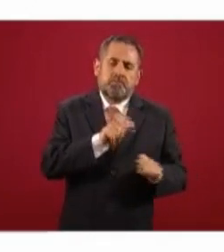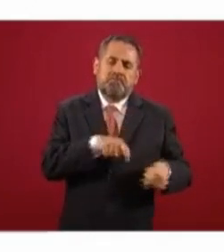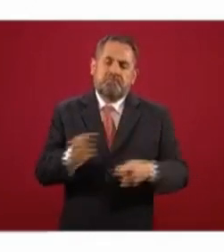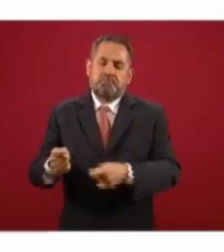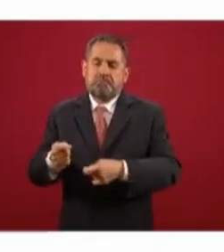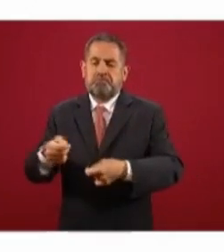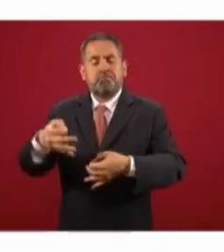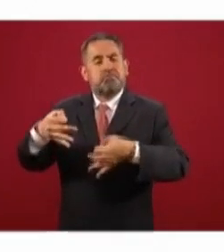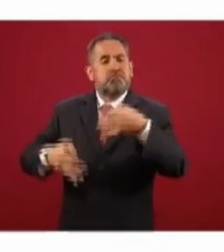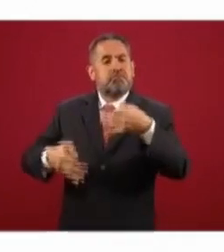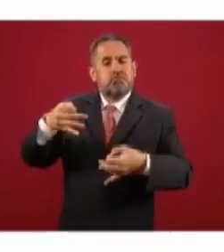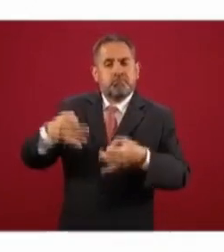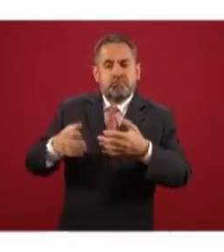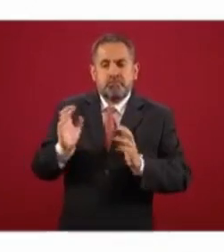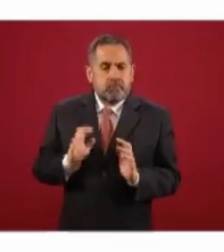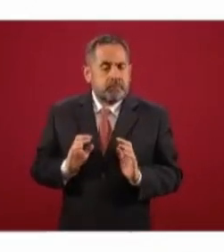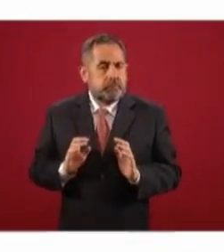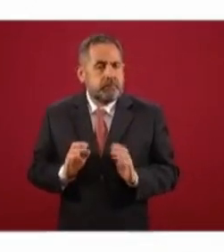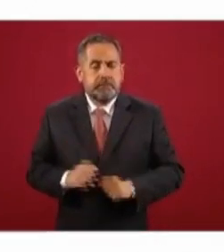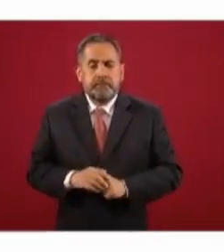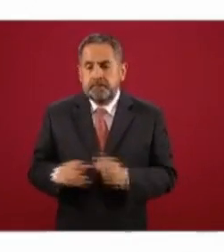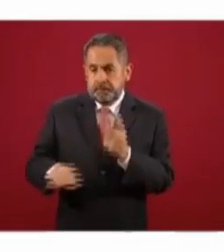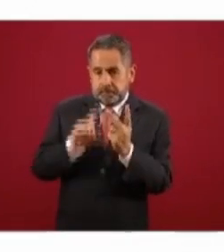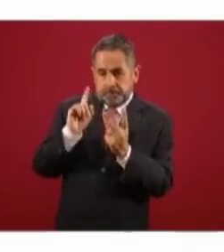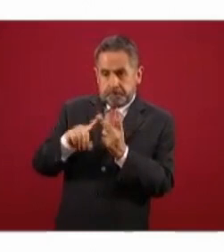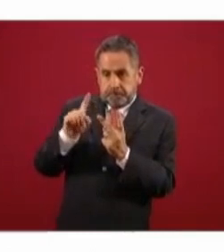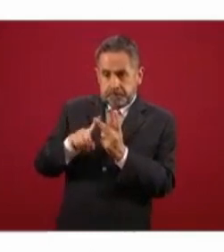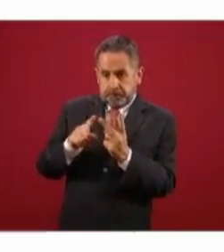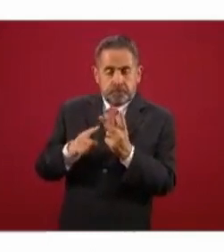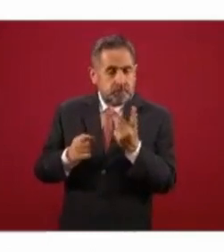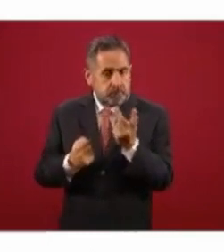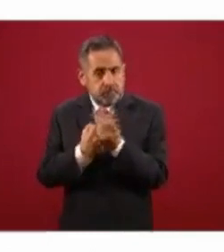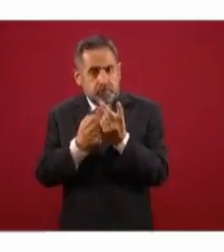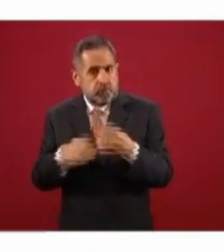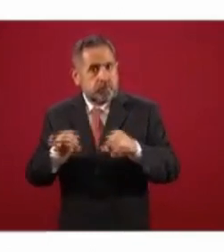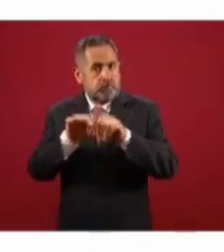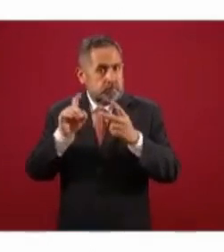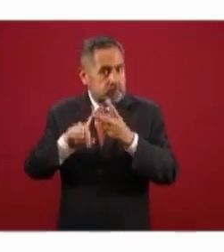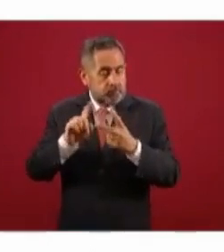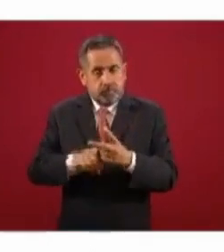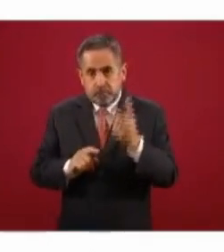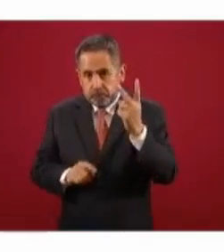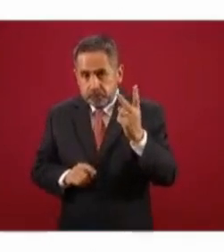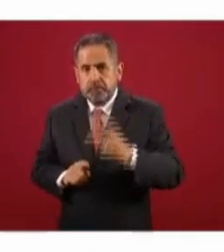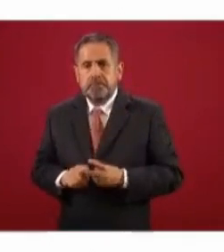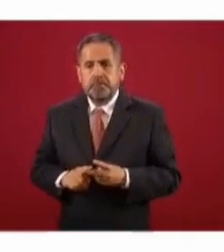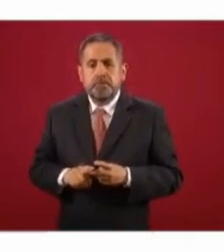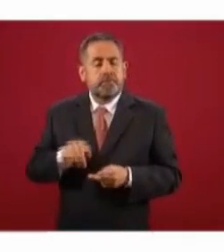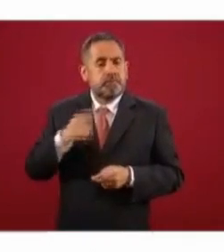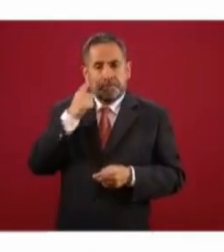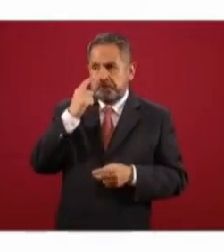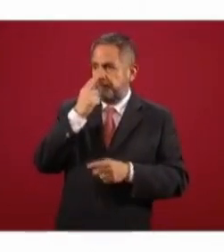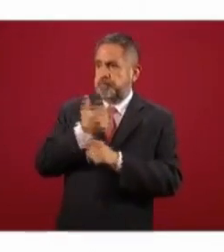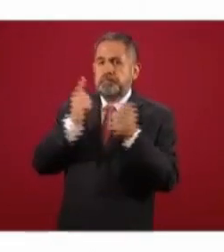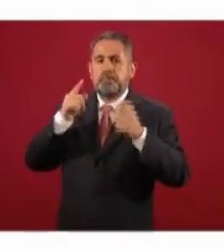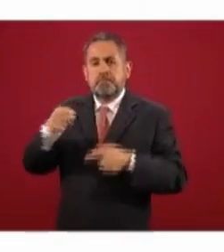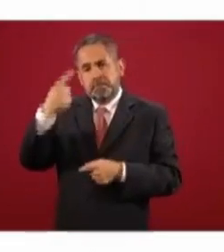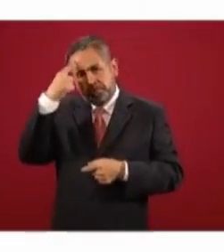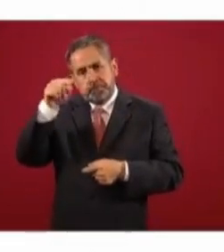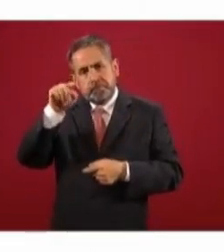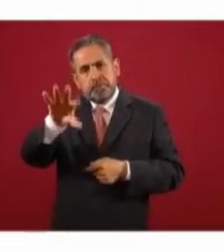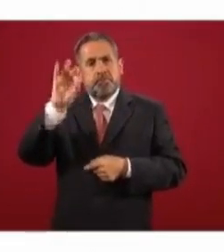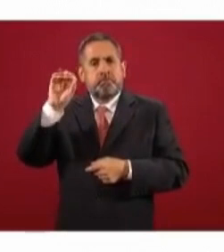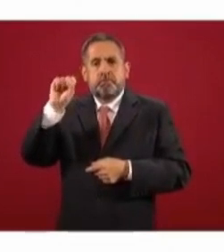los jueces laborales. El segundo pilar es respecto a la democracia sindical.